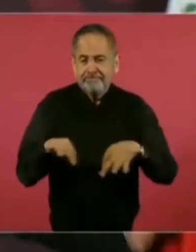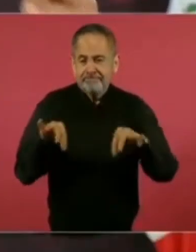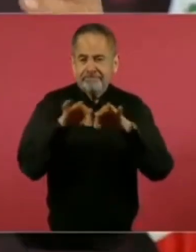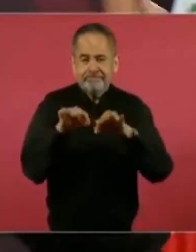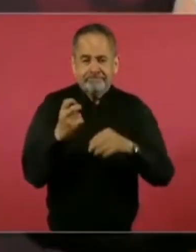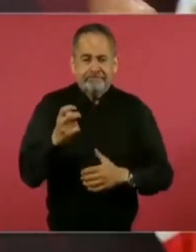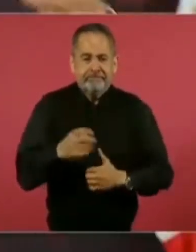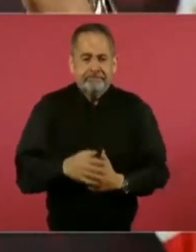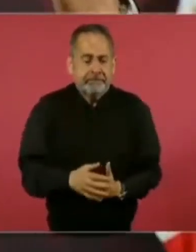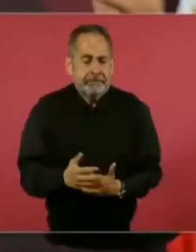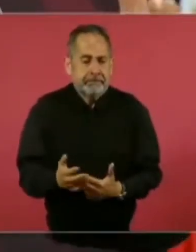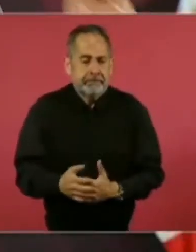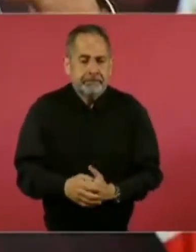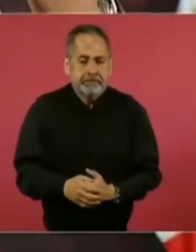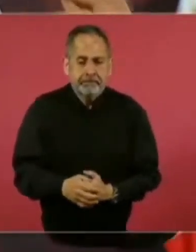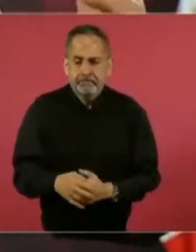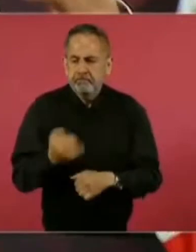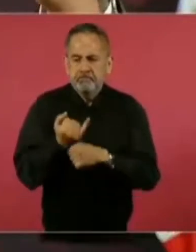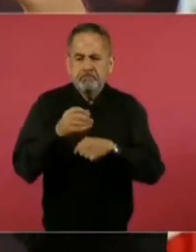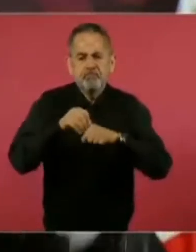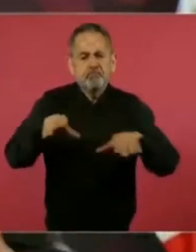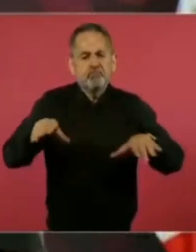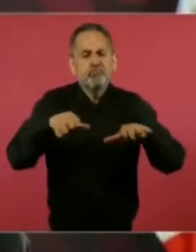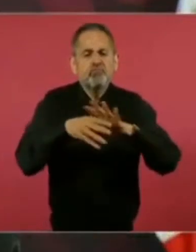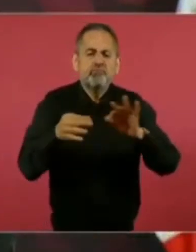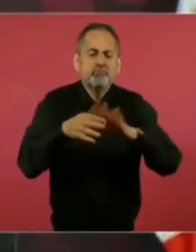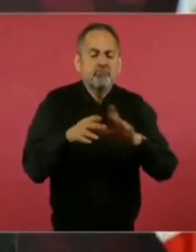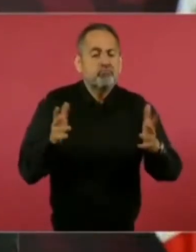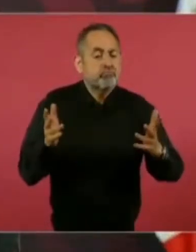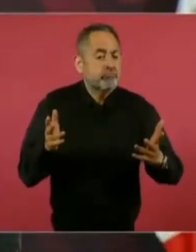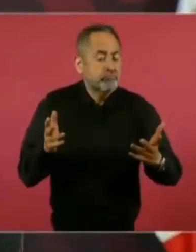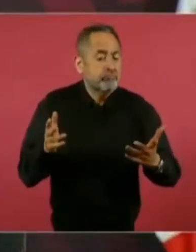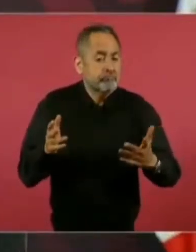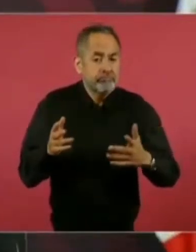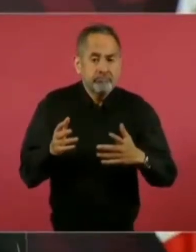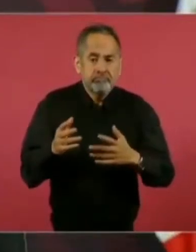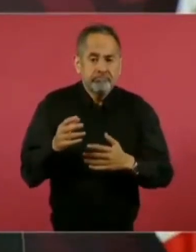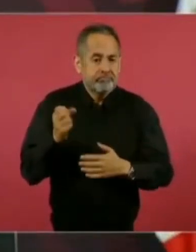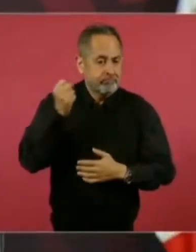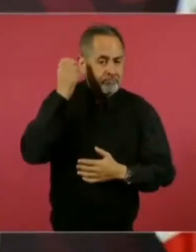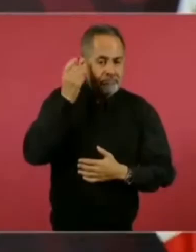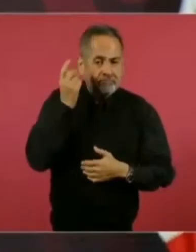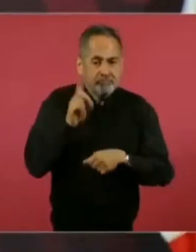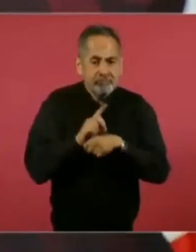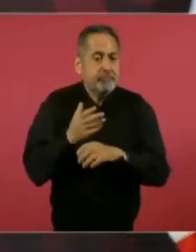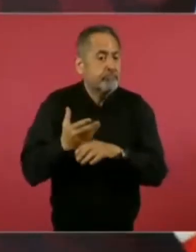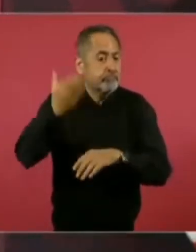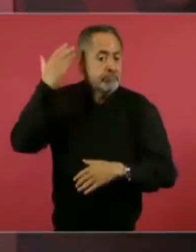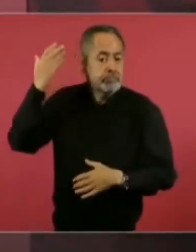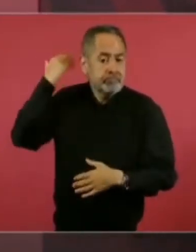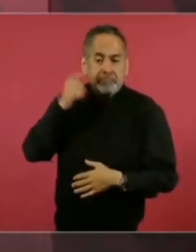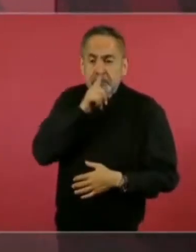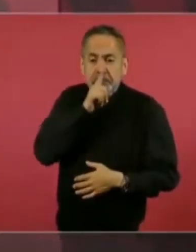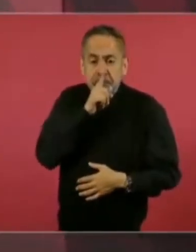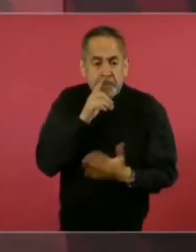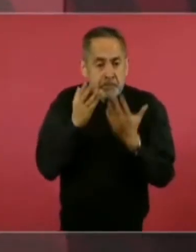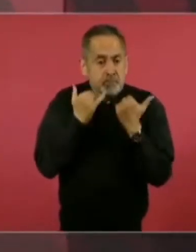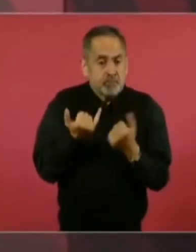porque es una información que antes no se daba